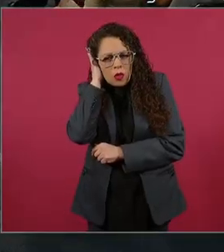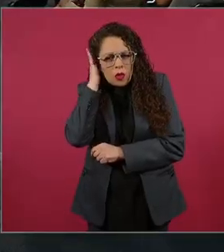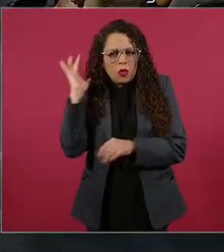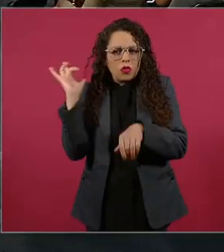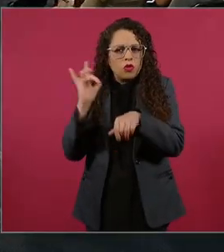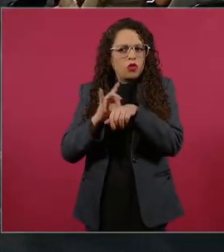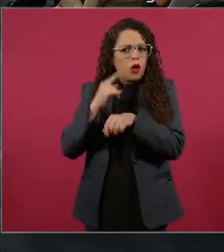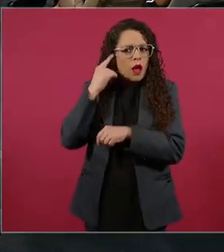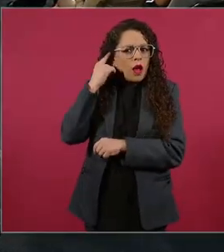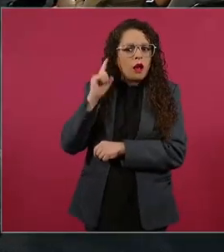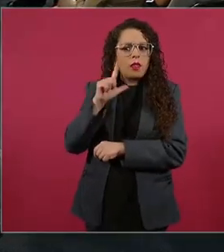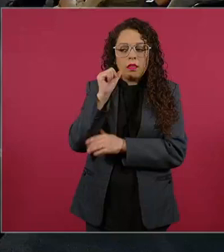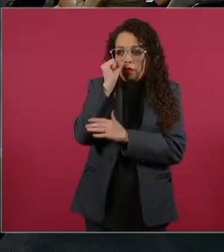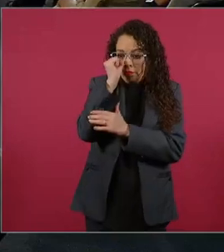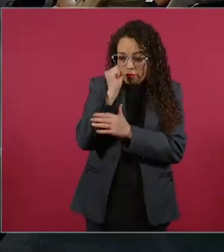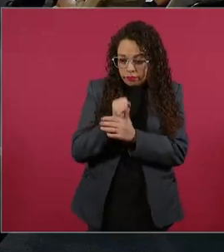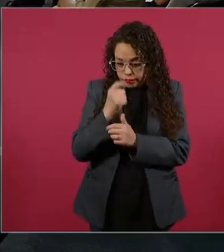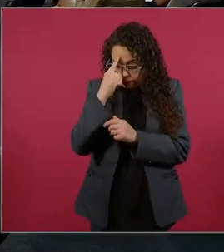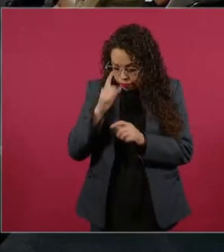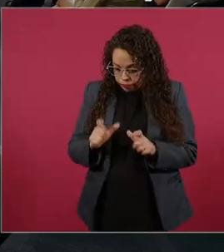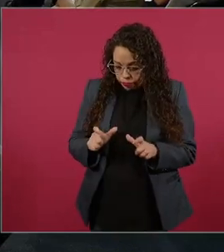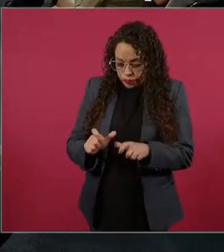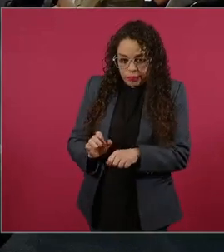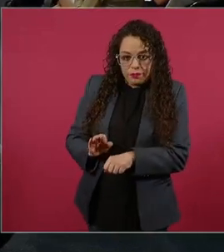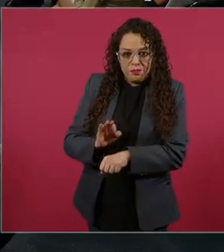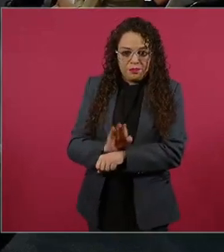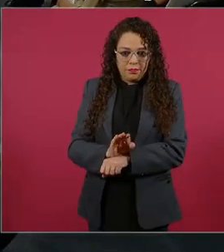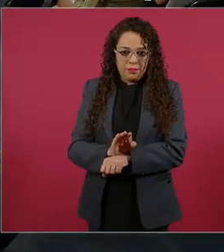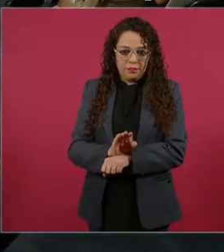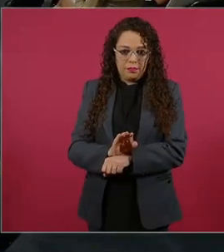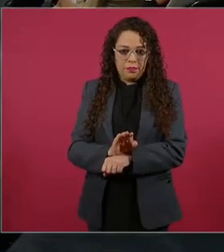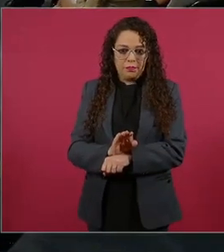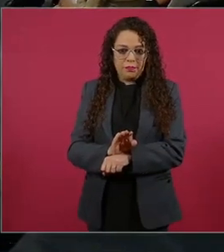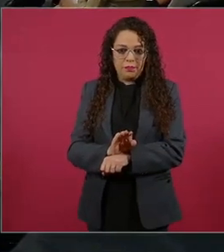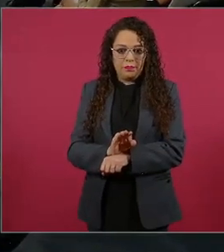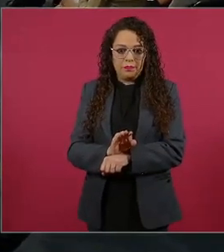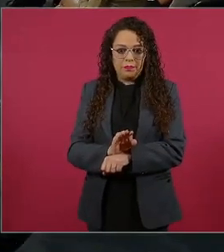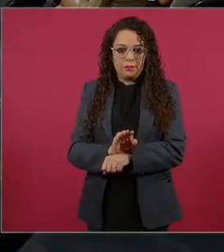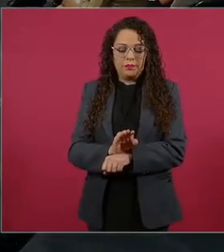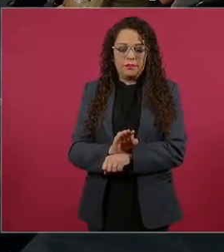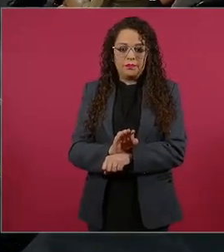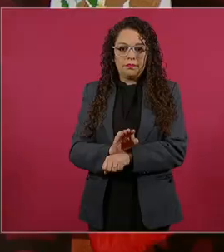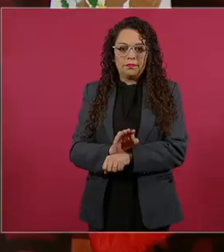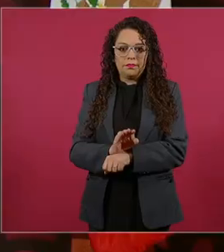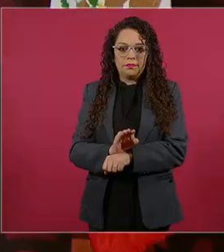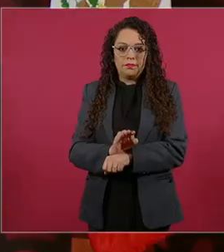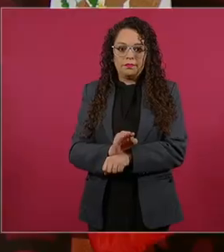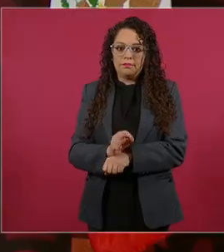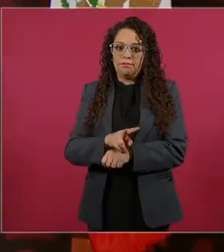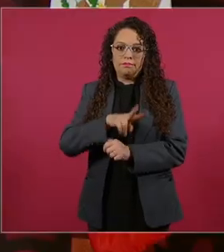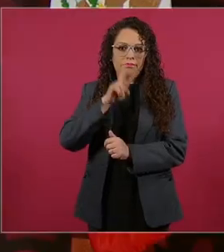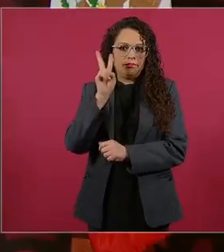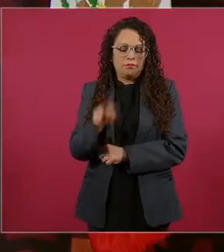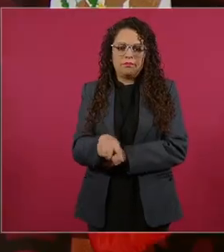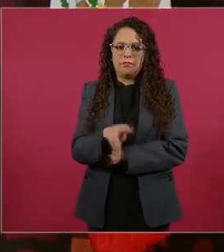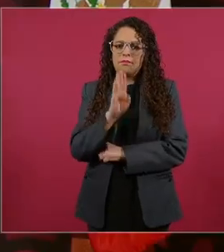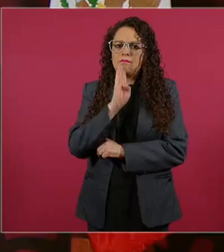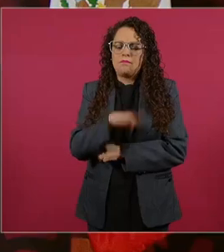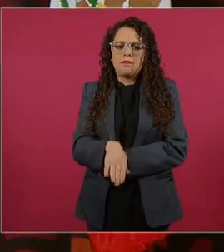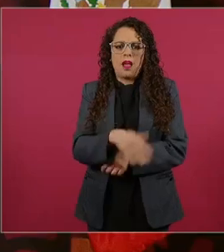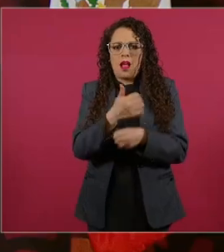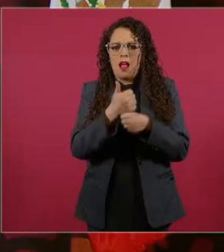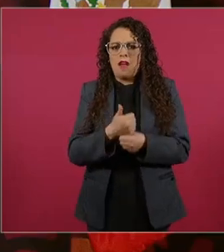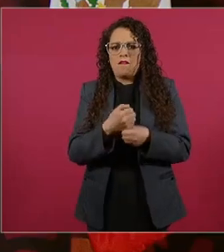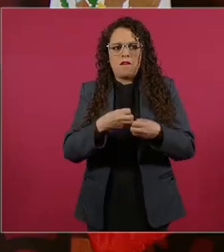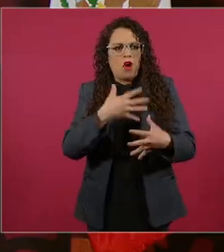Y reprobamos lo sucedido al expresidente Donald Trump. La violencia es irracional e